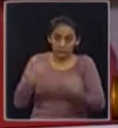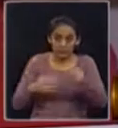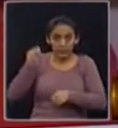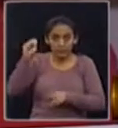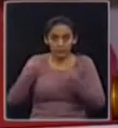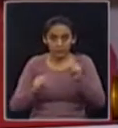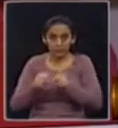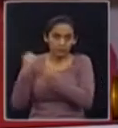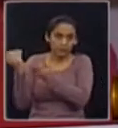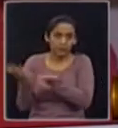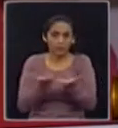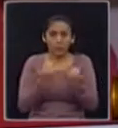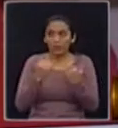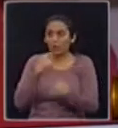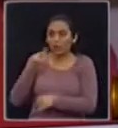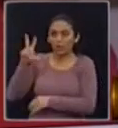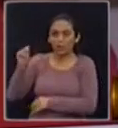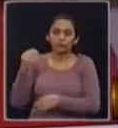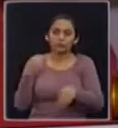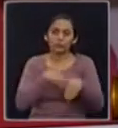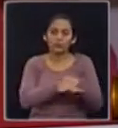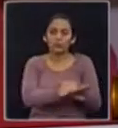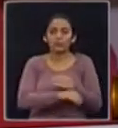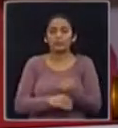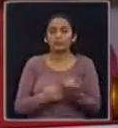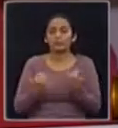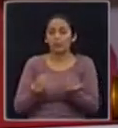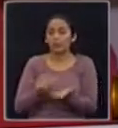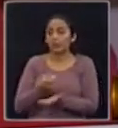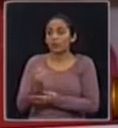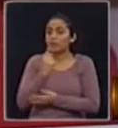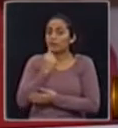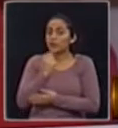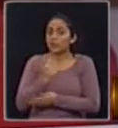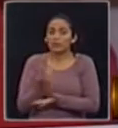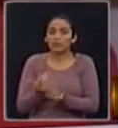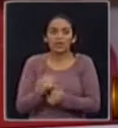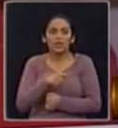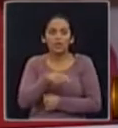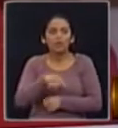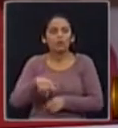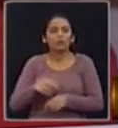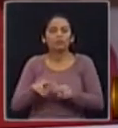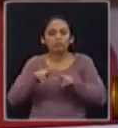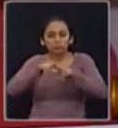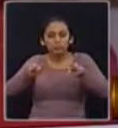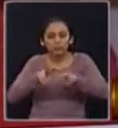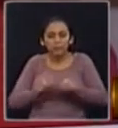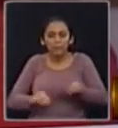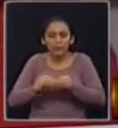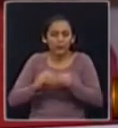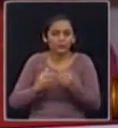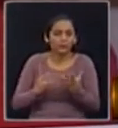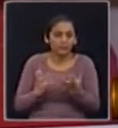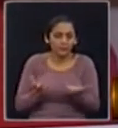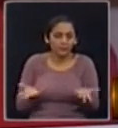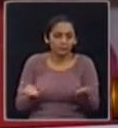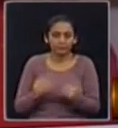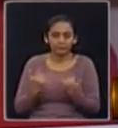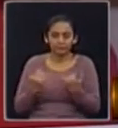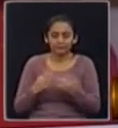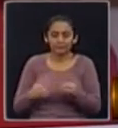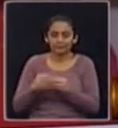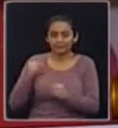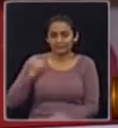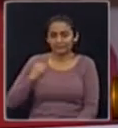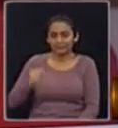supuestas irregularidades en sectores estratégicos, afirmaron los asambleístas de oposición. Y para ampliarnos los detalles, nos contactamos de inmediato con